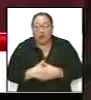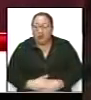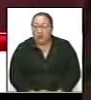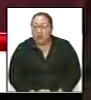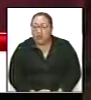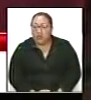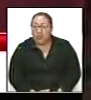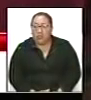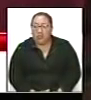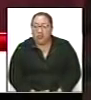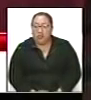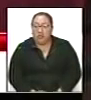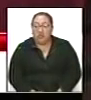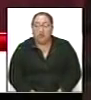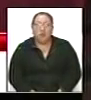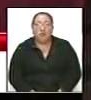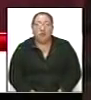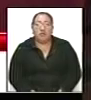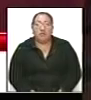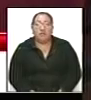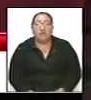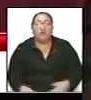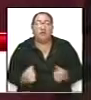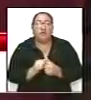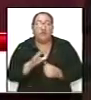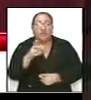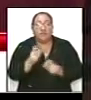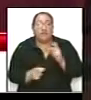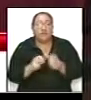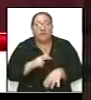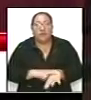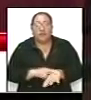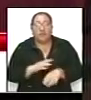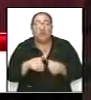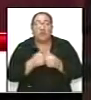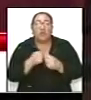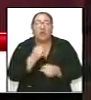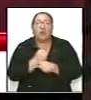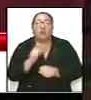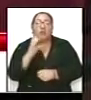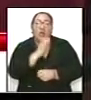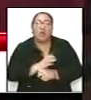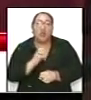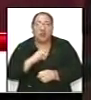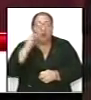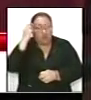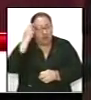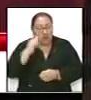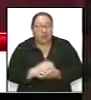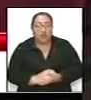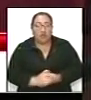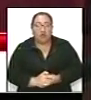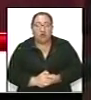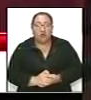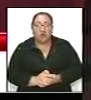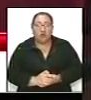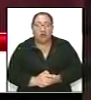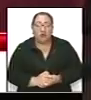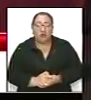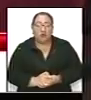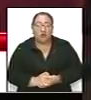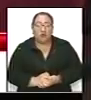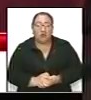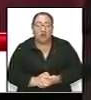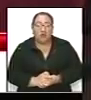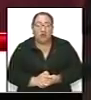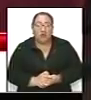que se razone al margen de su personalidad, al margen de su carácter de político. Y entonces